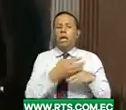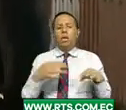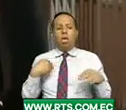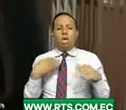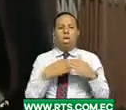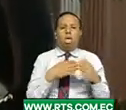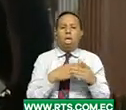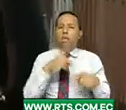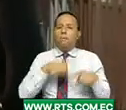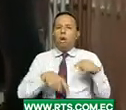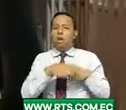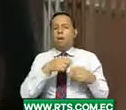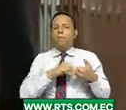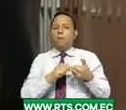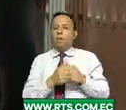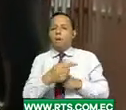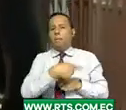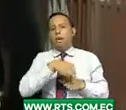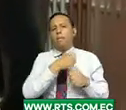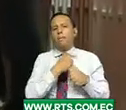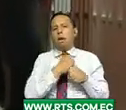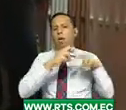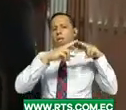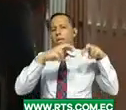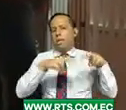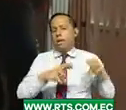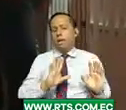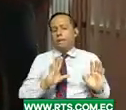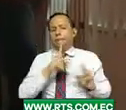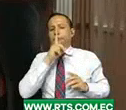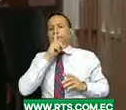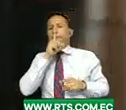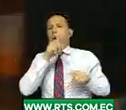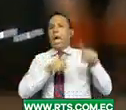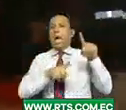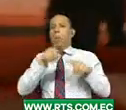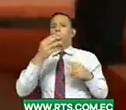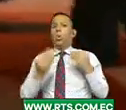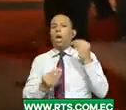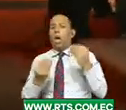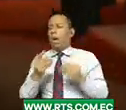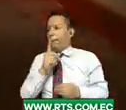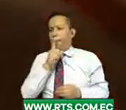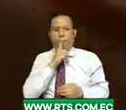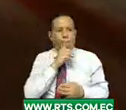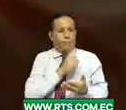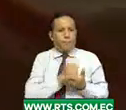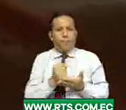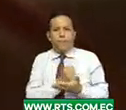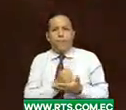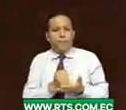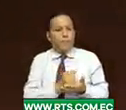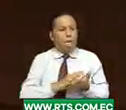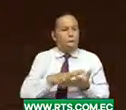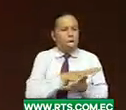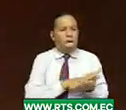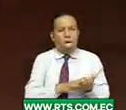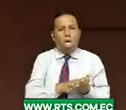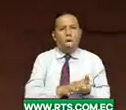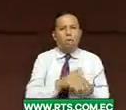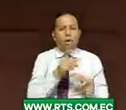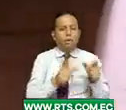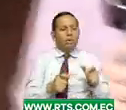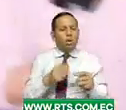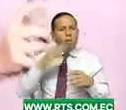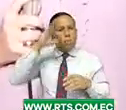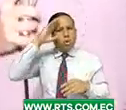otras ocasiones, además, borran, quitan los elementos, los indicios de las escenas del crimen para que no se pueda dar con el paradero